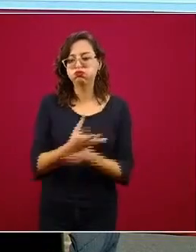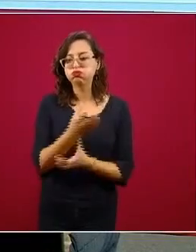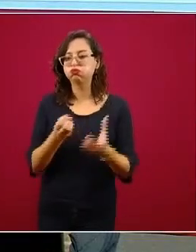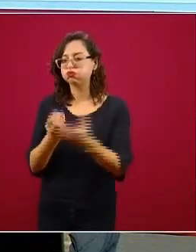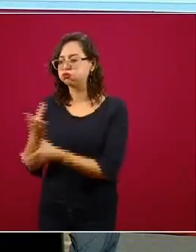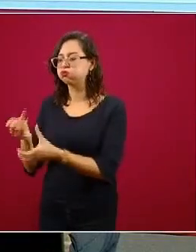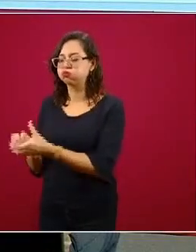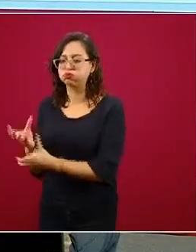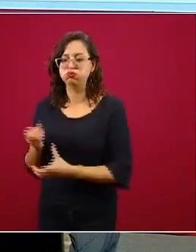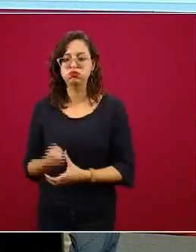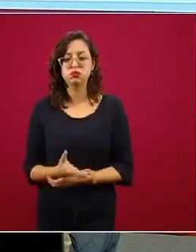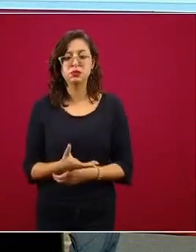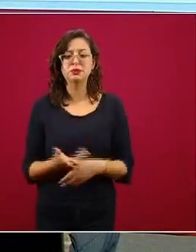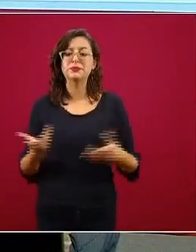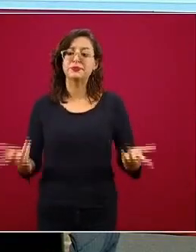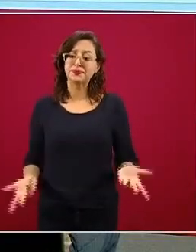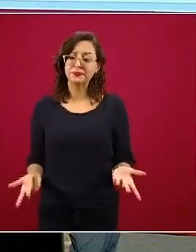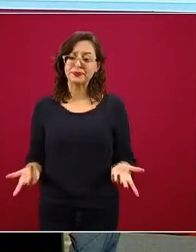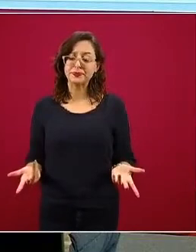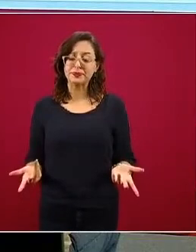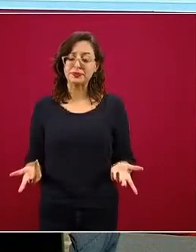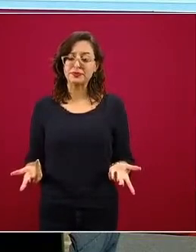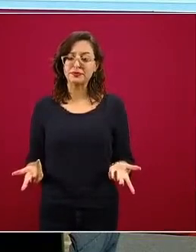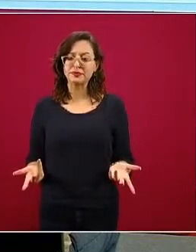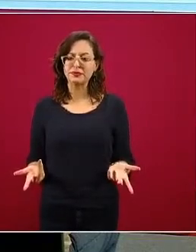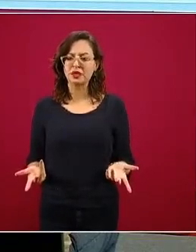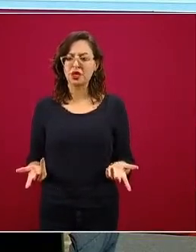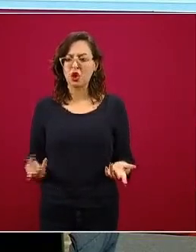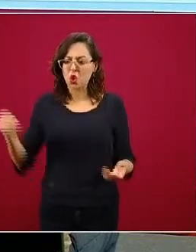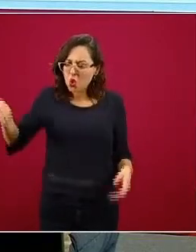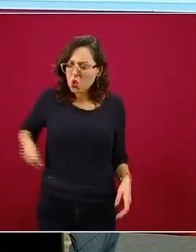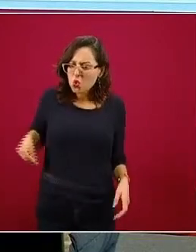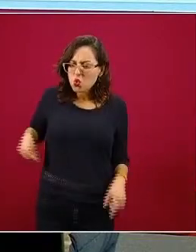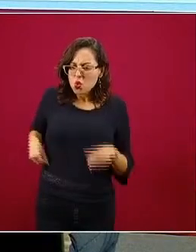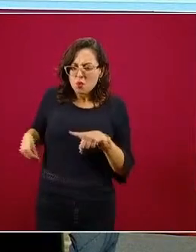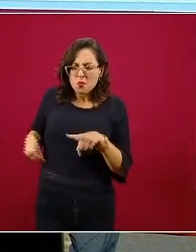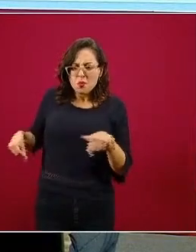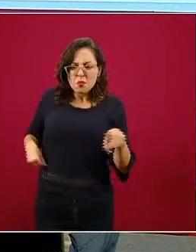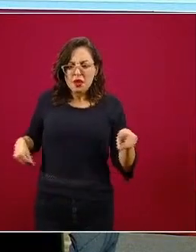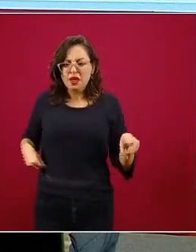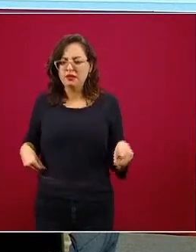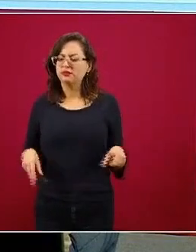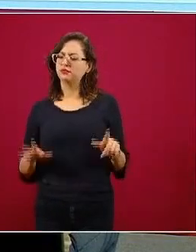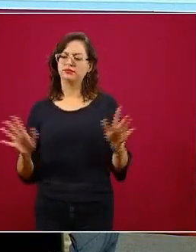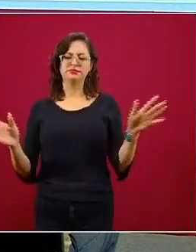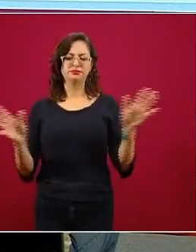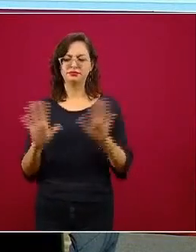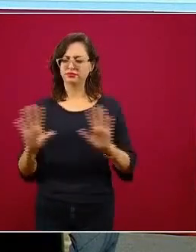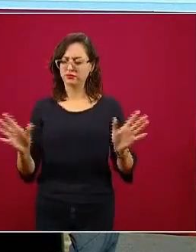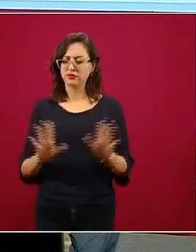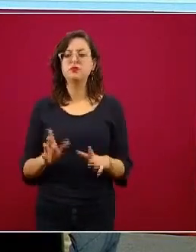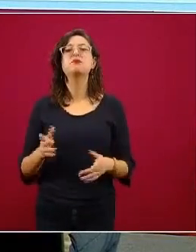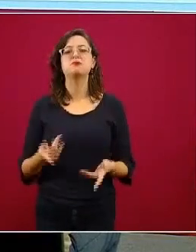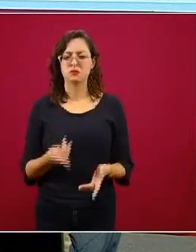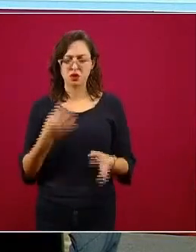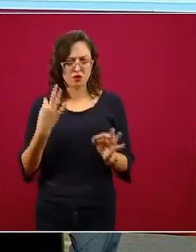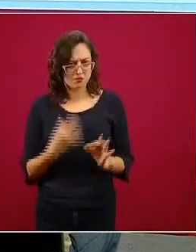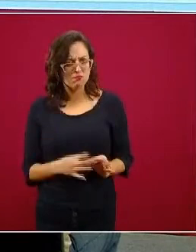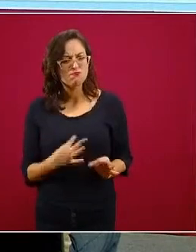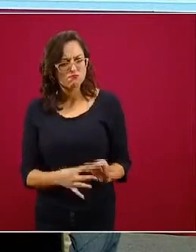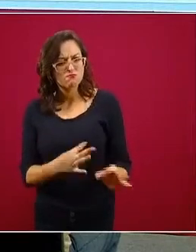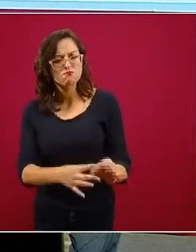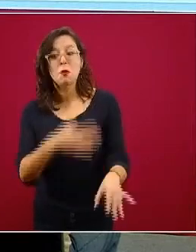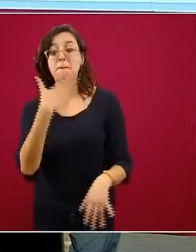Entonces, en resumen, no se trata de culpar a nadie. Aquí se reconocen los logros, pero también se